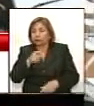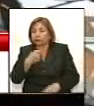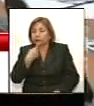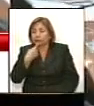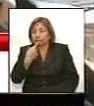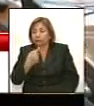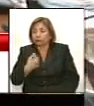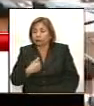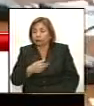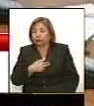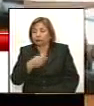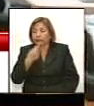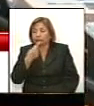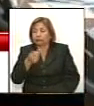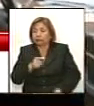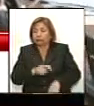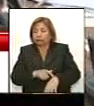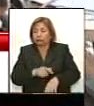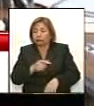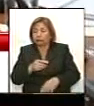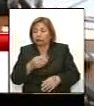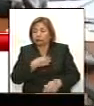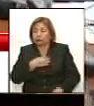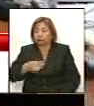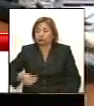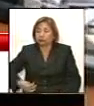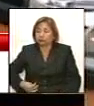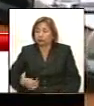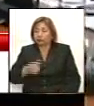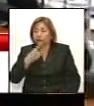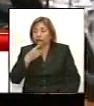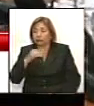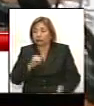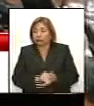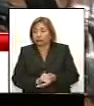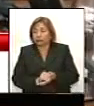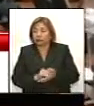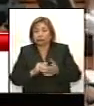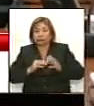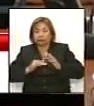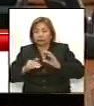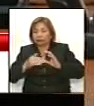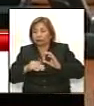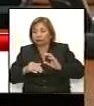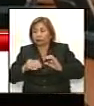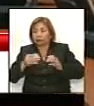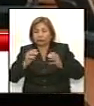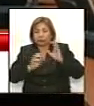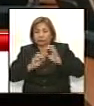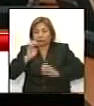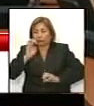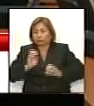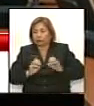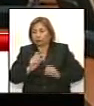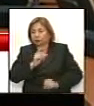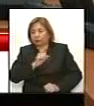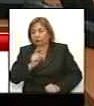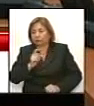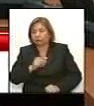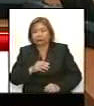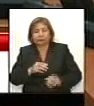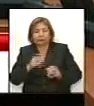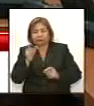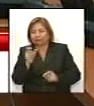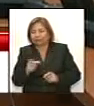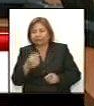lo que nos dijo en ese momento el personal del ministerio es que la plataforma funciona para fines estadísticos, pero la persona en